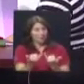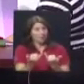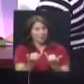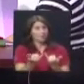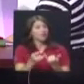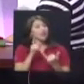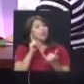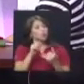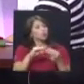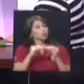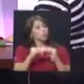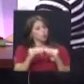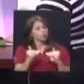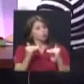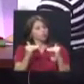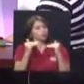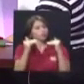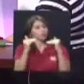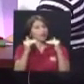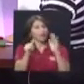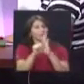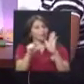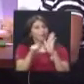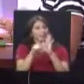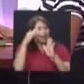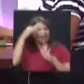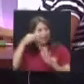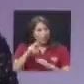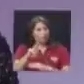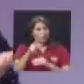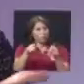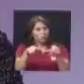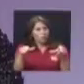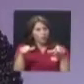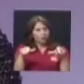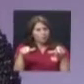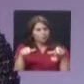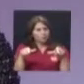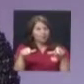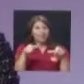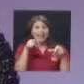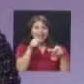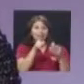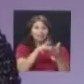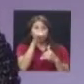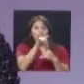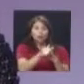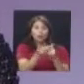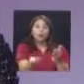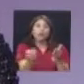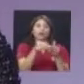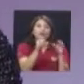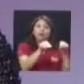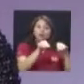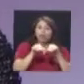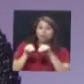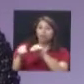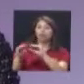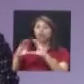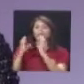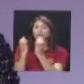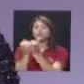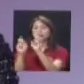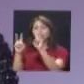alto en el plenario creo que está en el segundo lugar fue devuelto a la comisión de asuntos sociales porque tenía